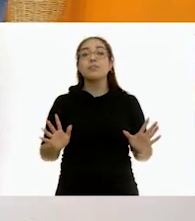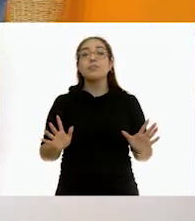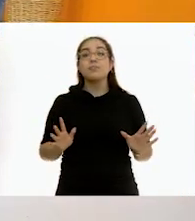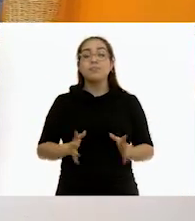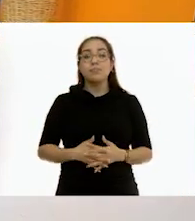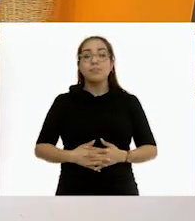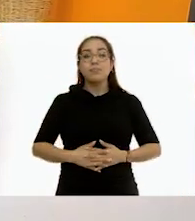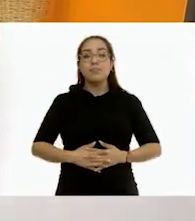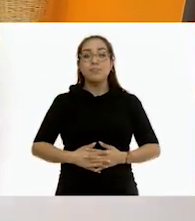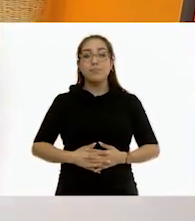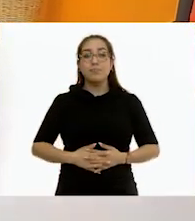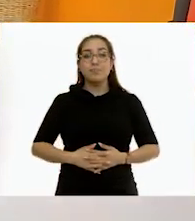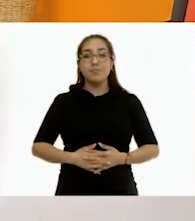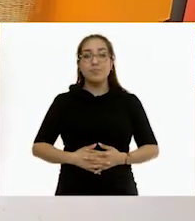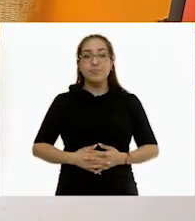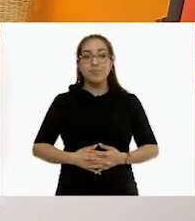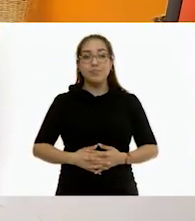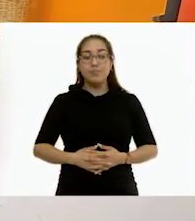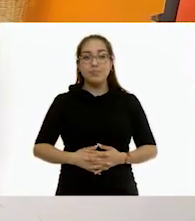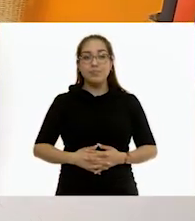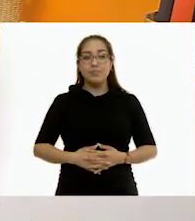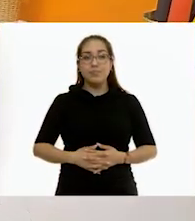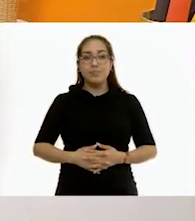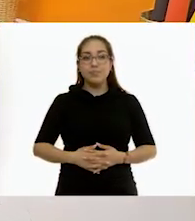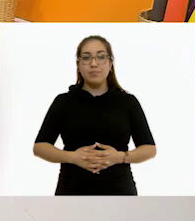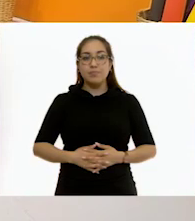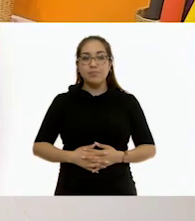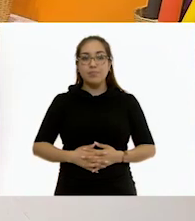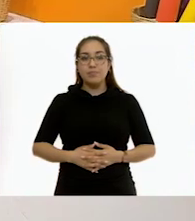acción, ¿verdad? Lista.